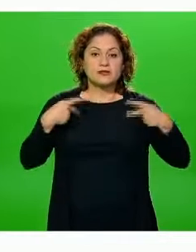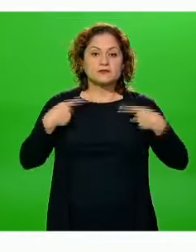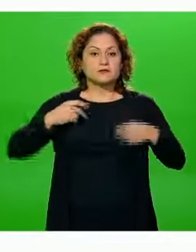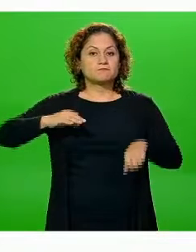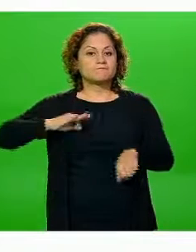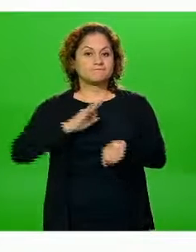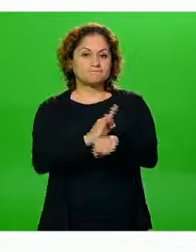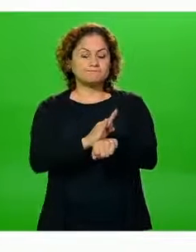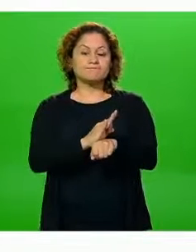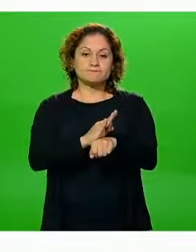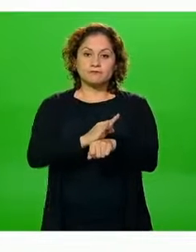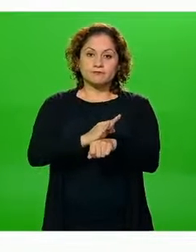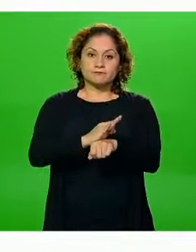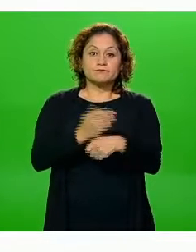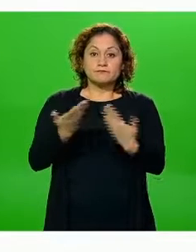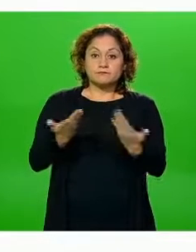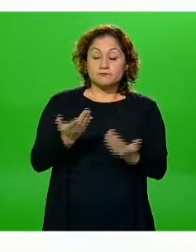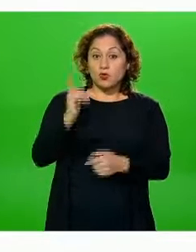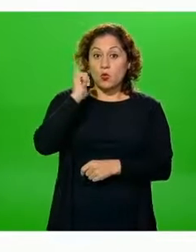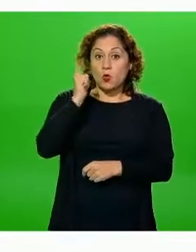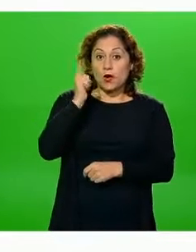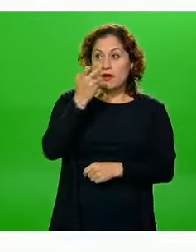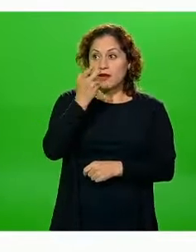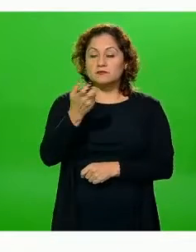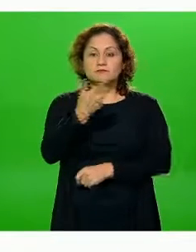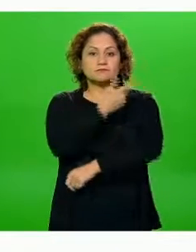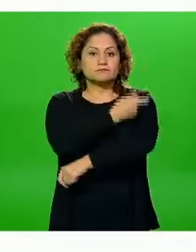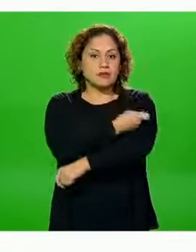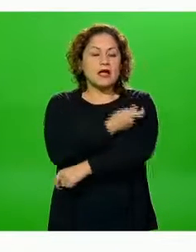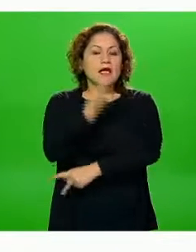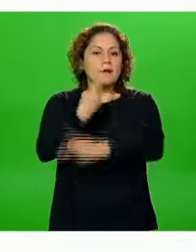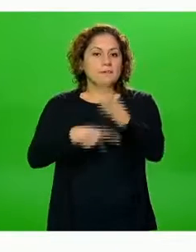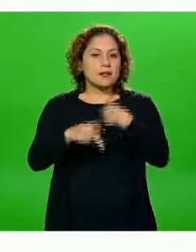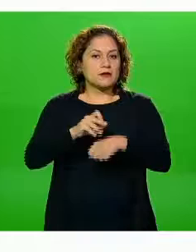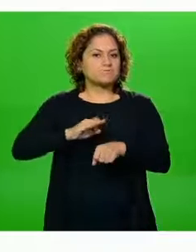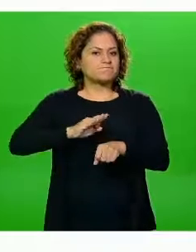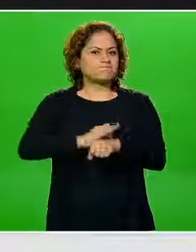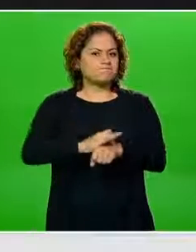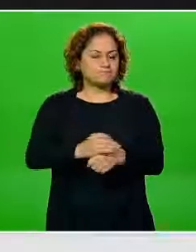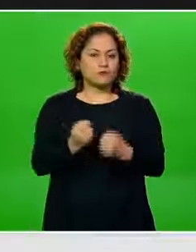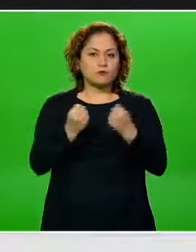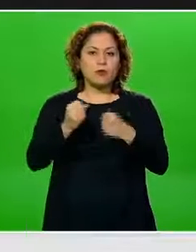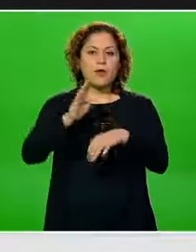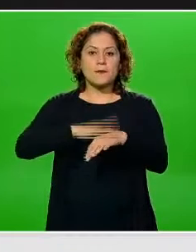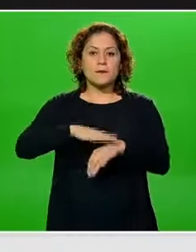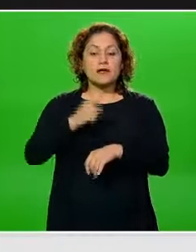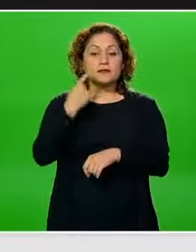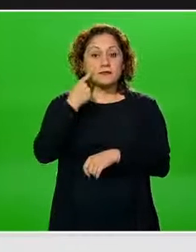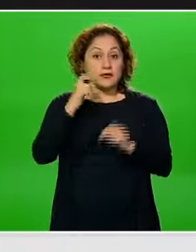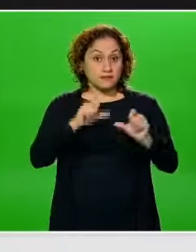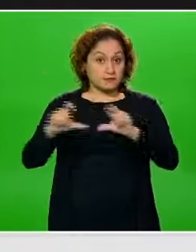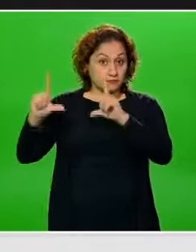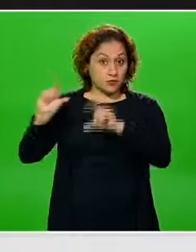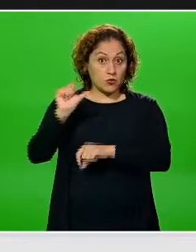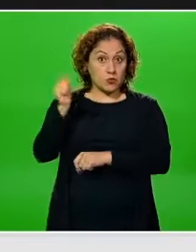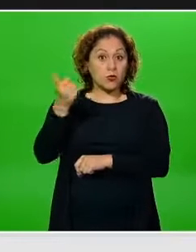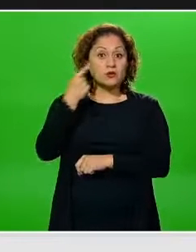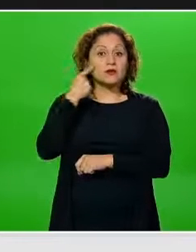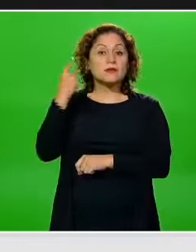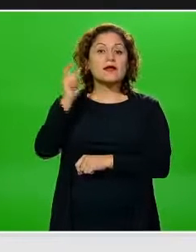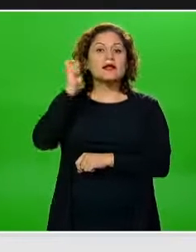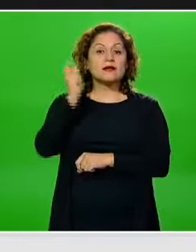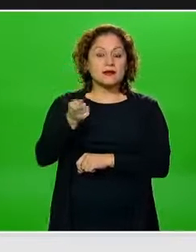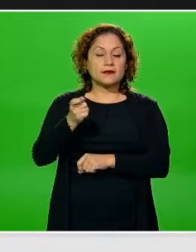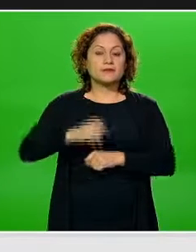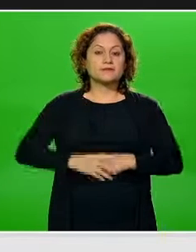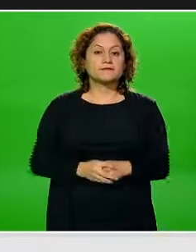de la eficacia que estamos esperando en estas vacunas. Si vemos de hecho la siguiente diapositiva, vamos a poder encontrar el acumulado